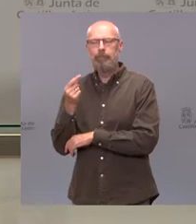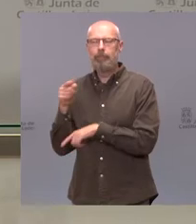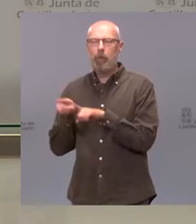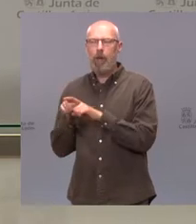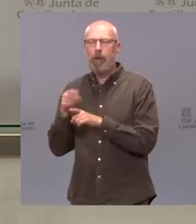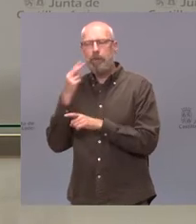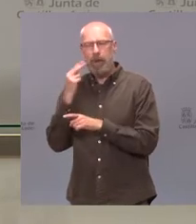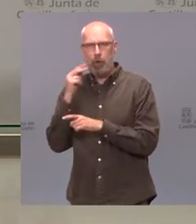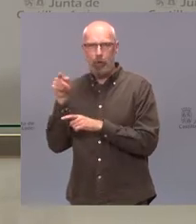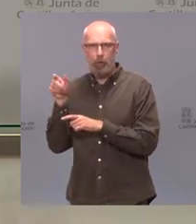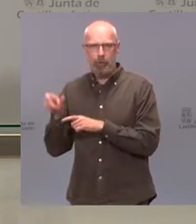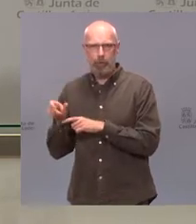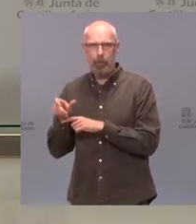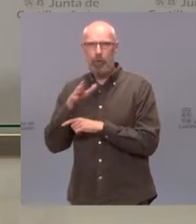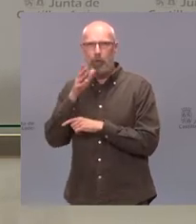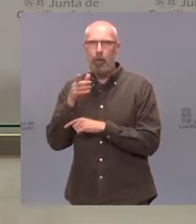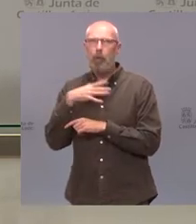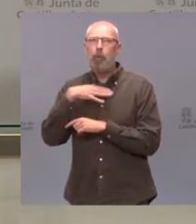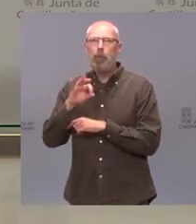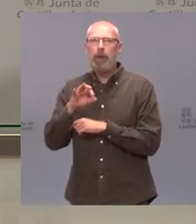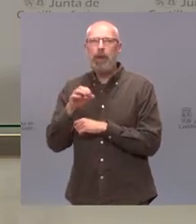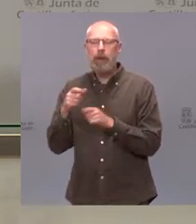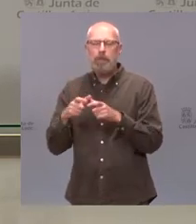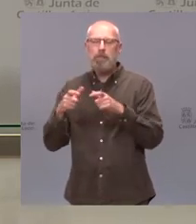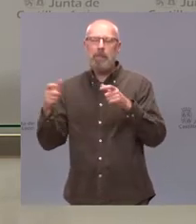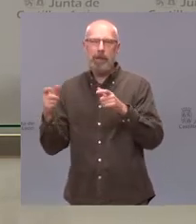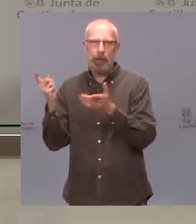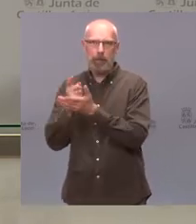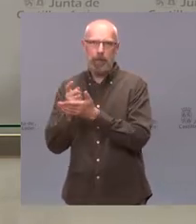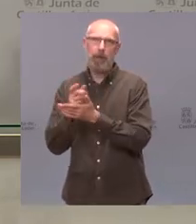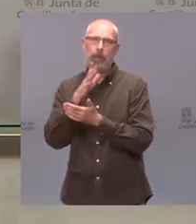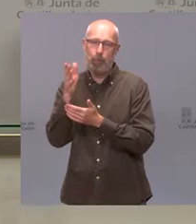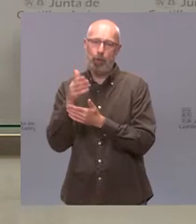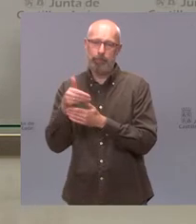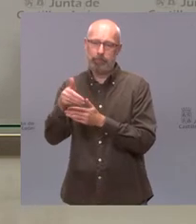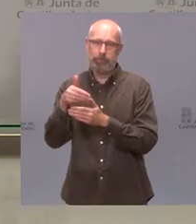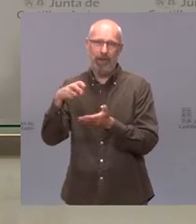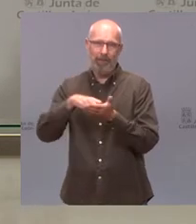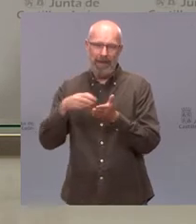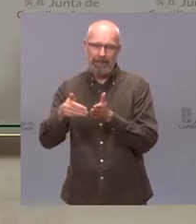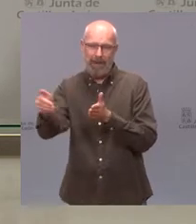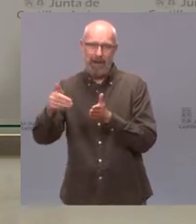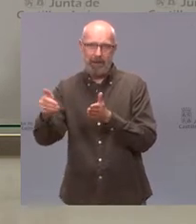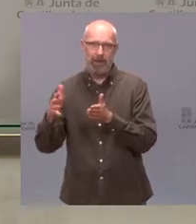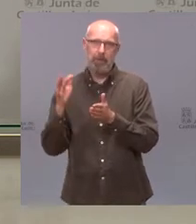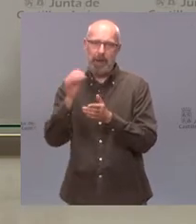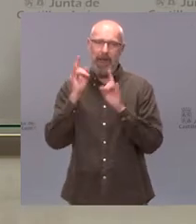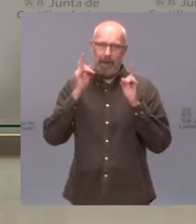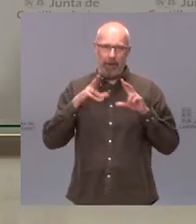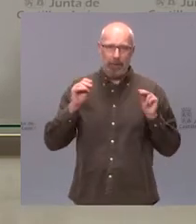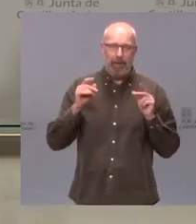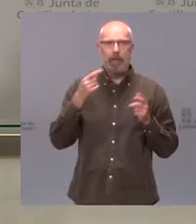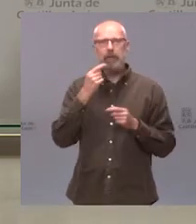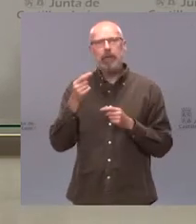pudiera registrar un ligero repunte teniendo en cuenta en los días en los que estamos y la referencia del estado de alarma. Ella hablaba del domingo